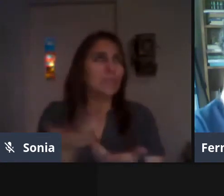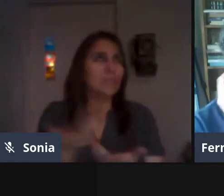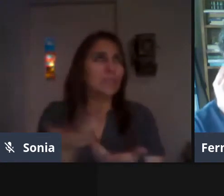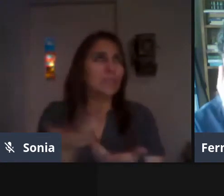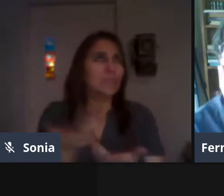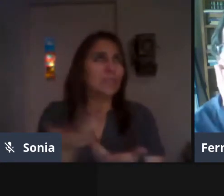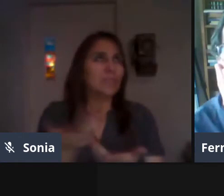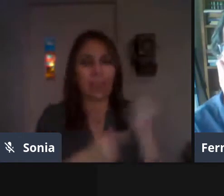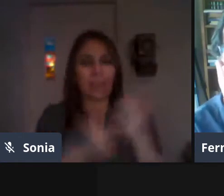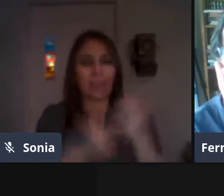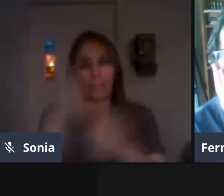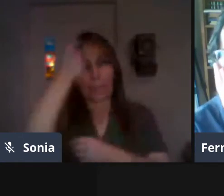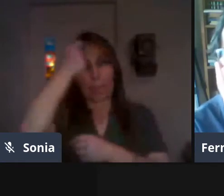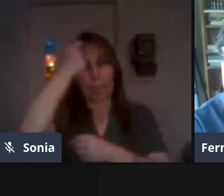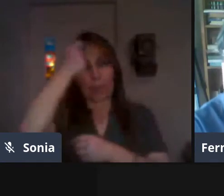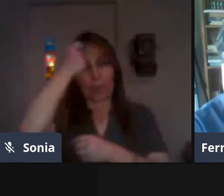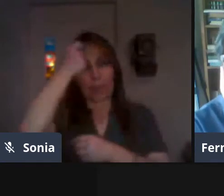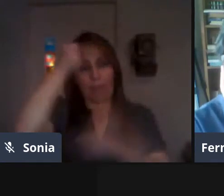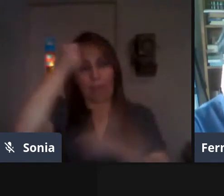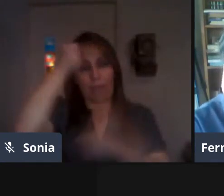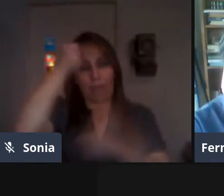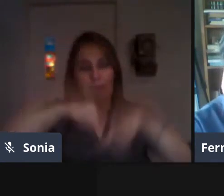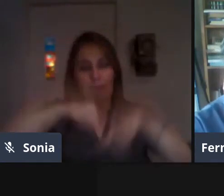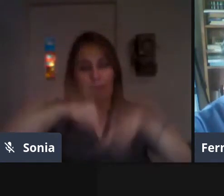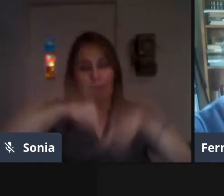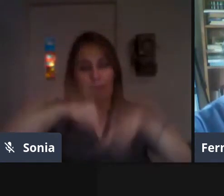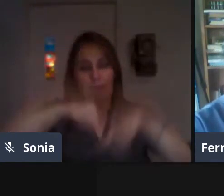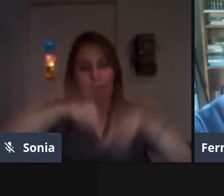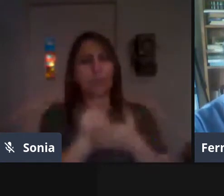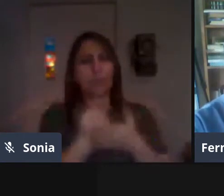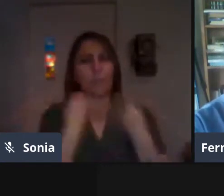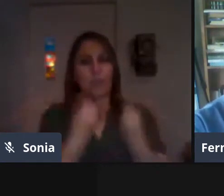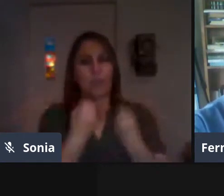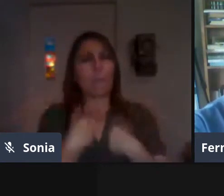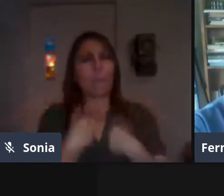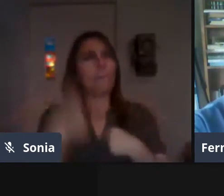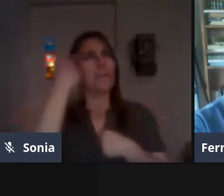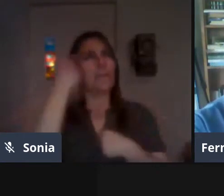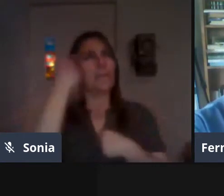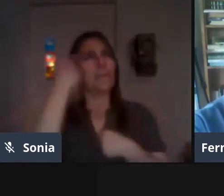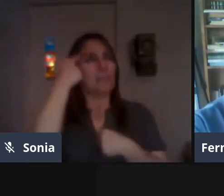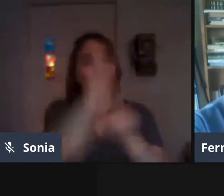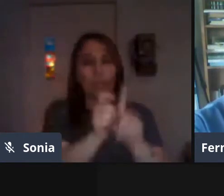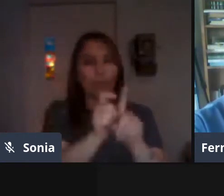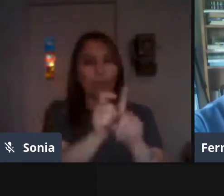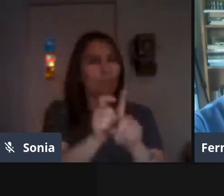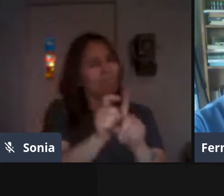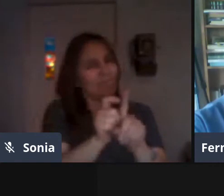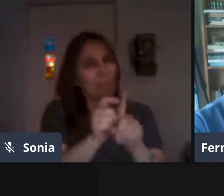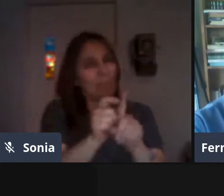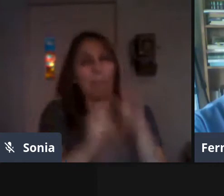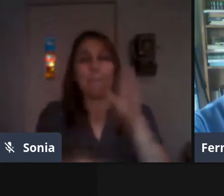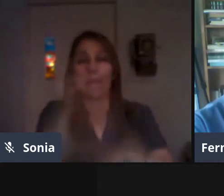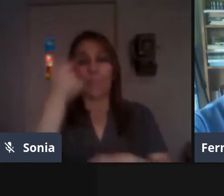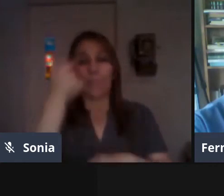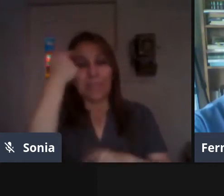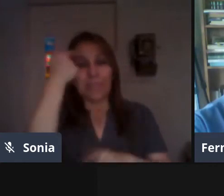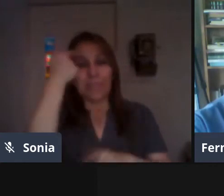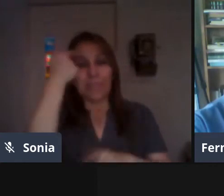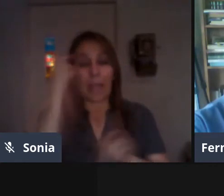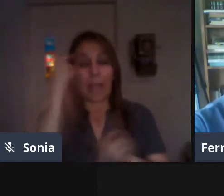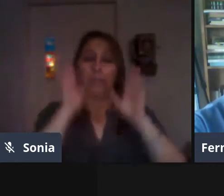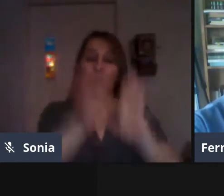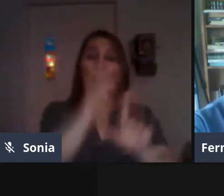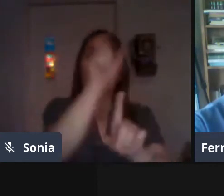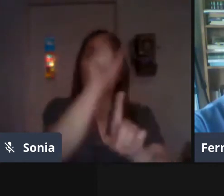en la vida en la vida de esos presos vidas que se parecen a las nuestras si en el sentido en el